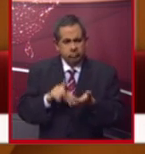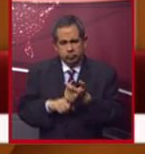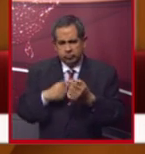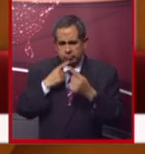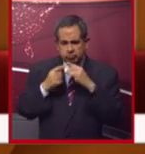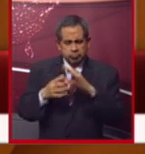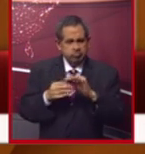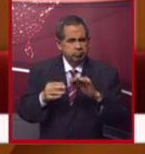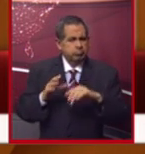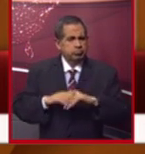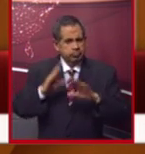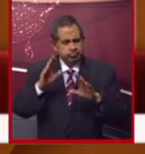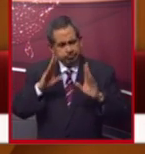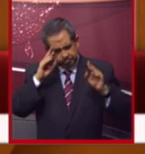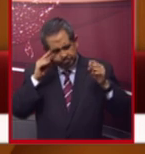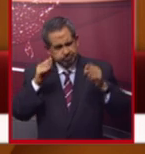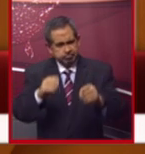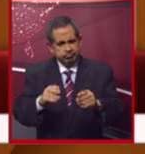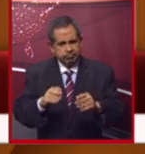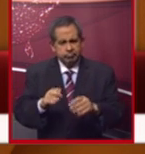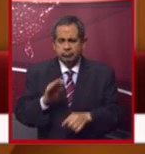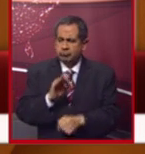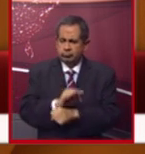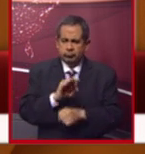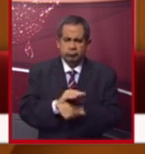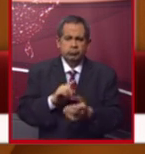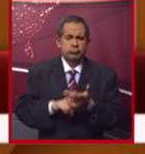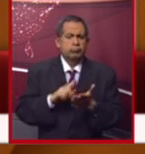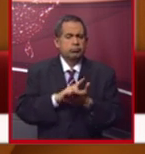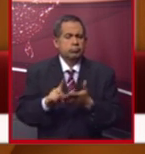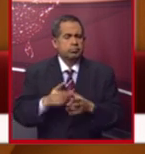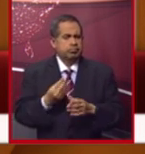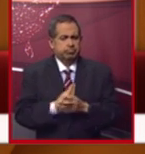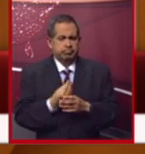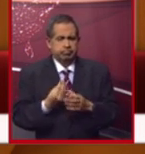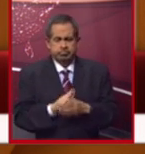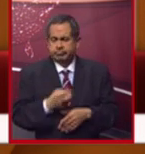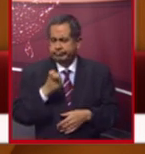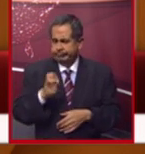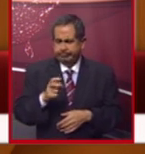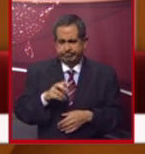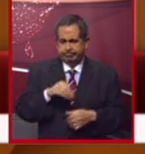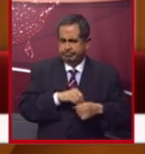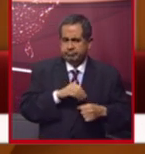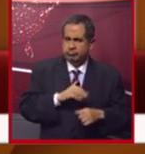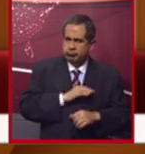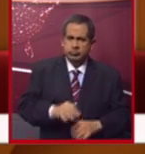cada vez más enfocada a potenciar el derecho a la privacidad de los mexicanos.